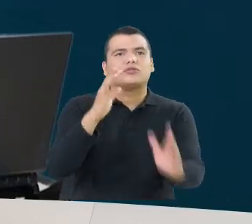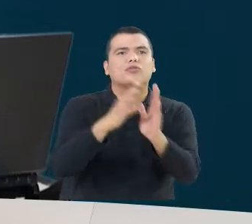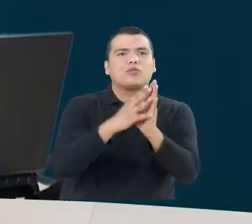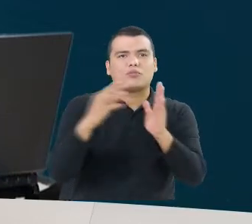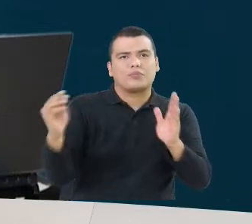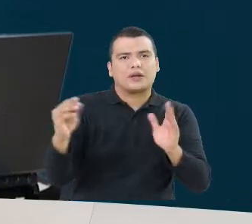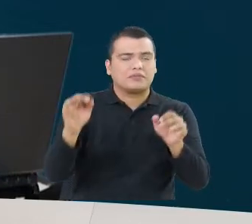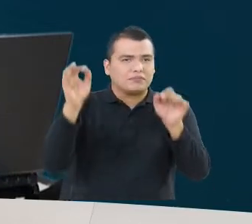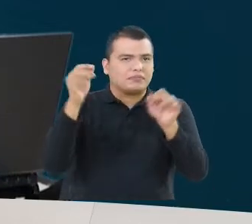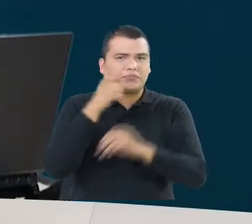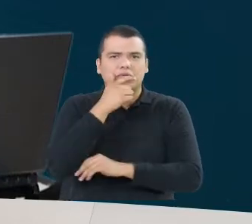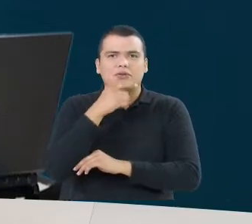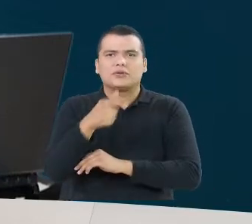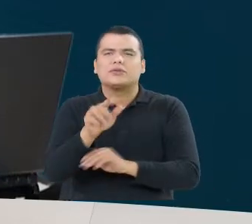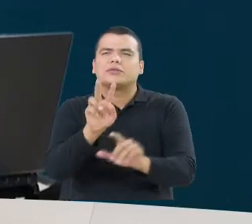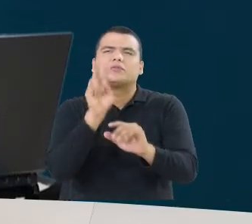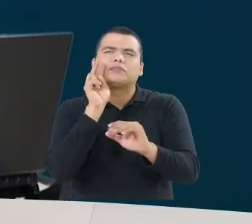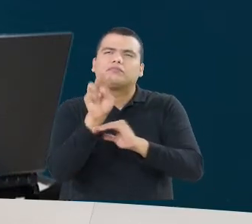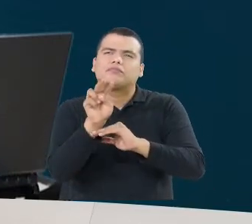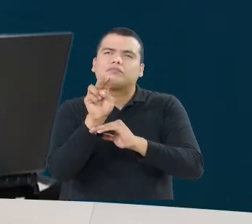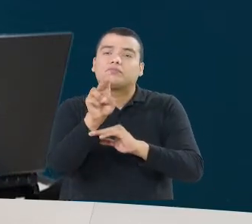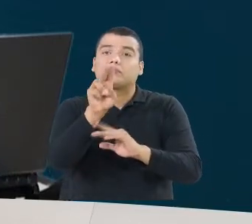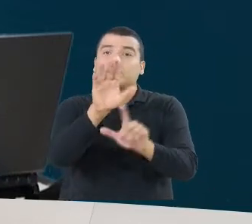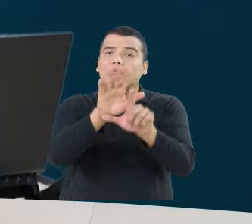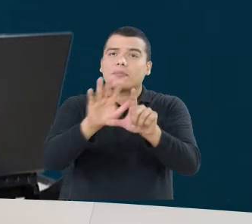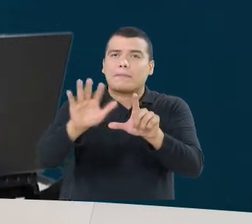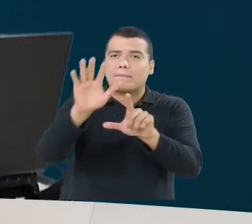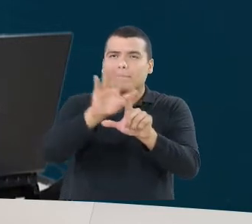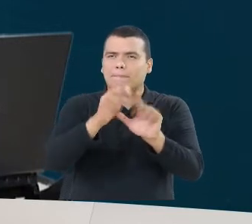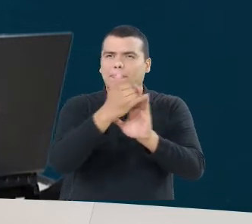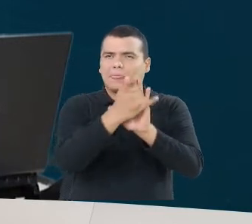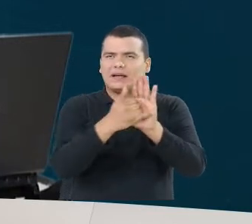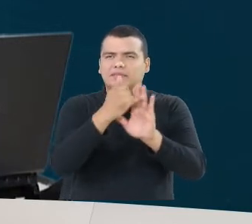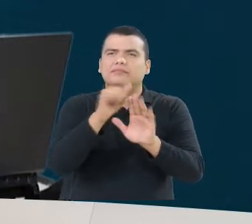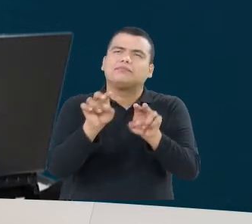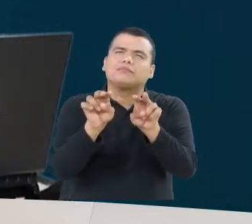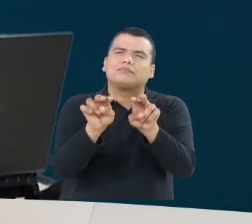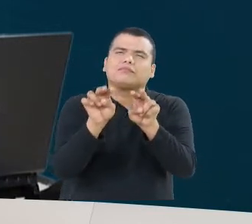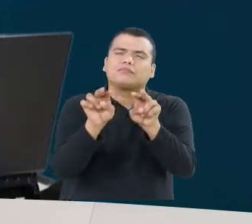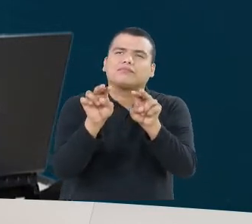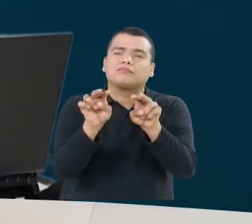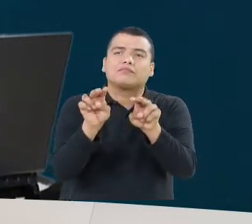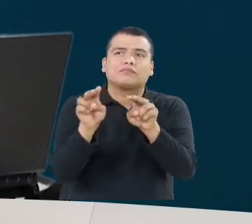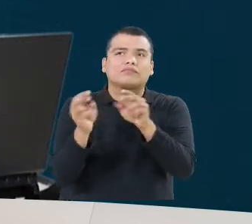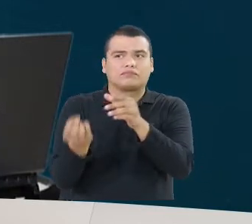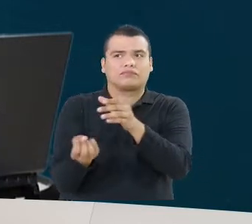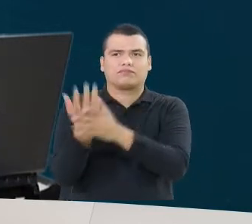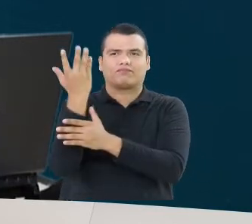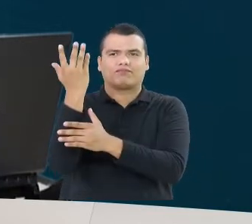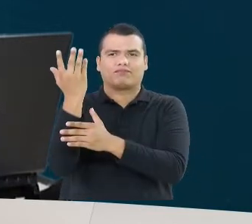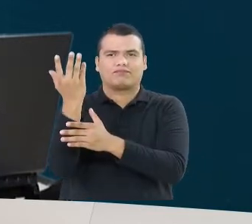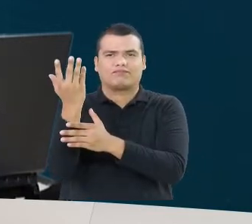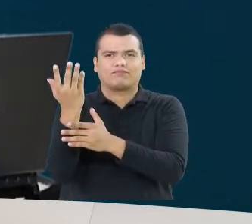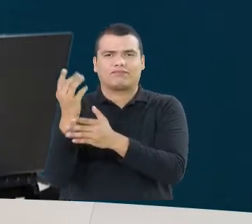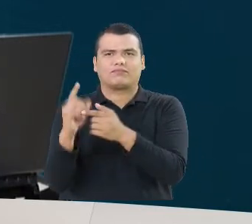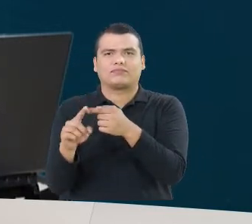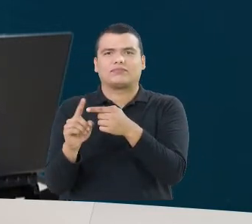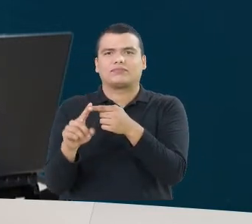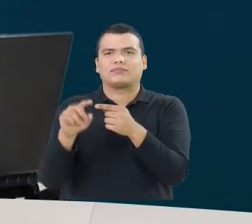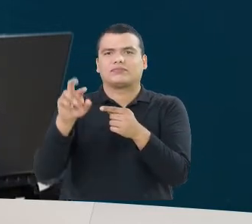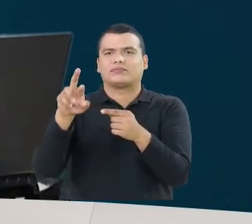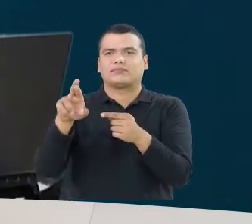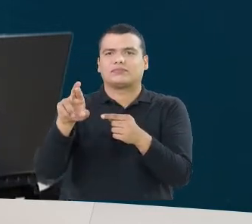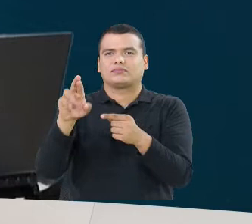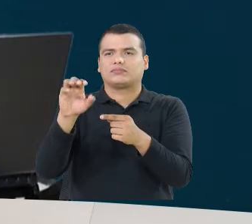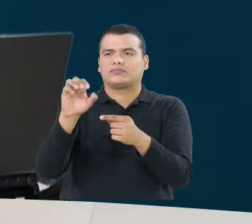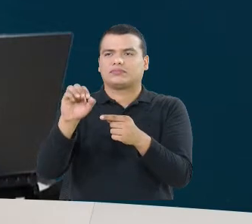dediqué a mirar videos por YouTube y construí primero una router. Con